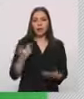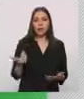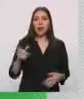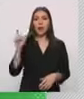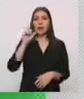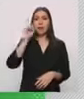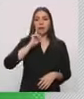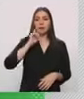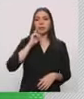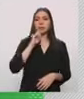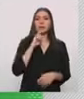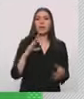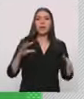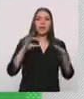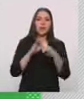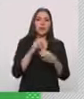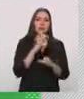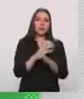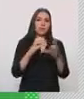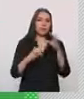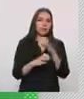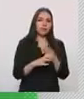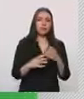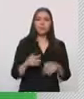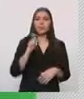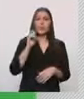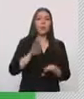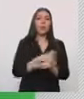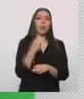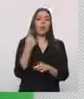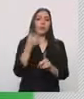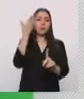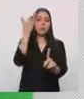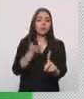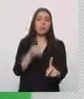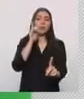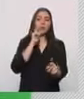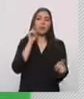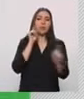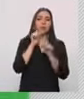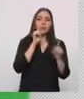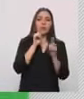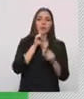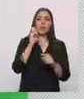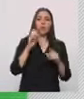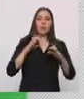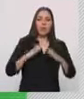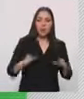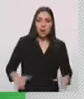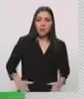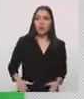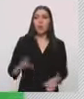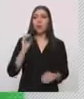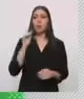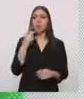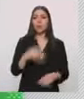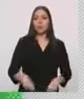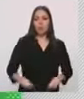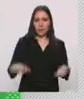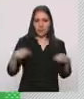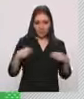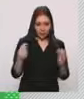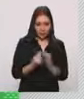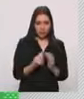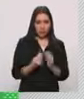Normalmente se asocian con cosas, pues por el simple hecho de ser mujer, con claro, cuestiones asociadas a su cuerpo, asociadas a su vida íntima, a su